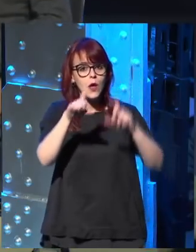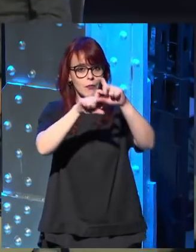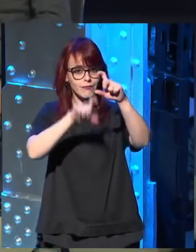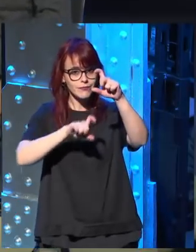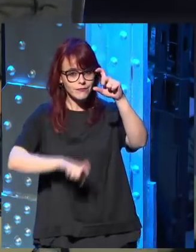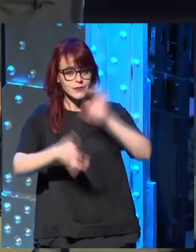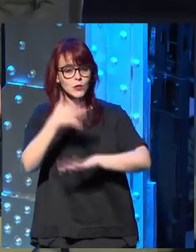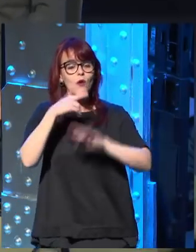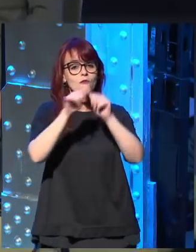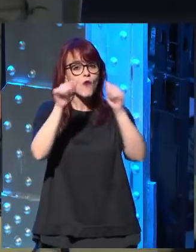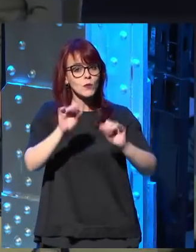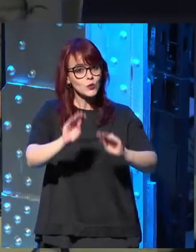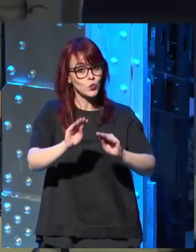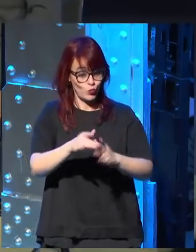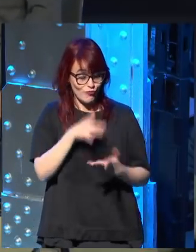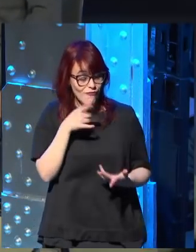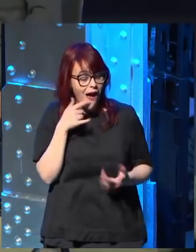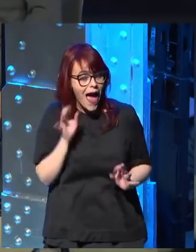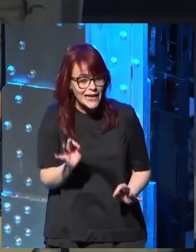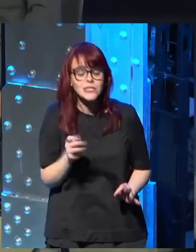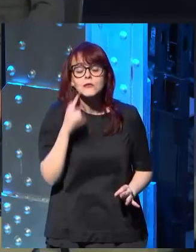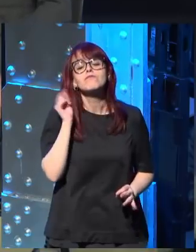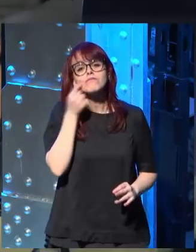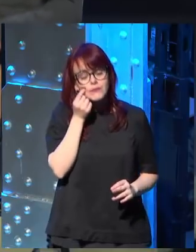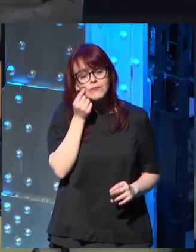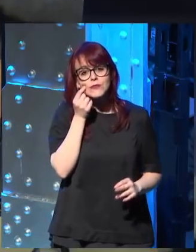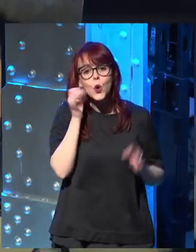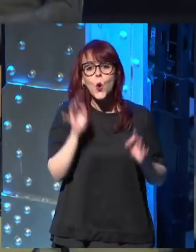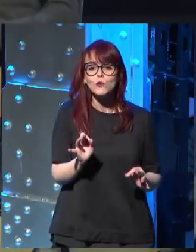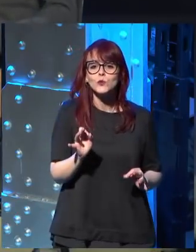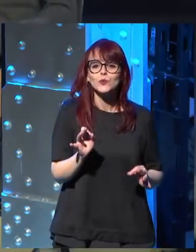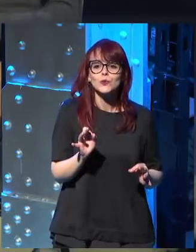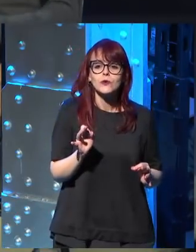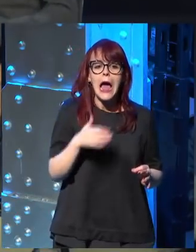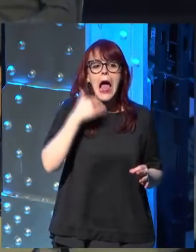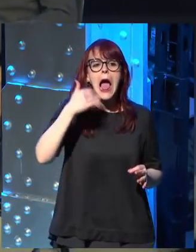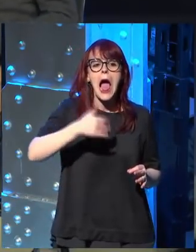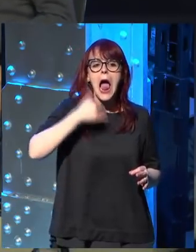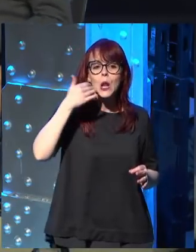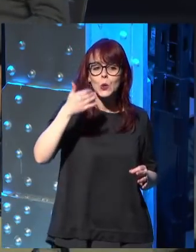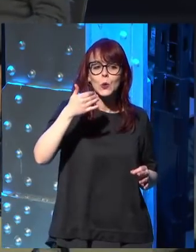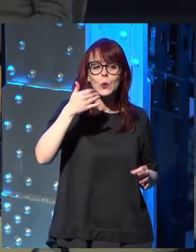una escritura. Sí, eso fue un descubrimiento que hice al principio, que era una cosa